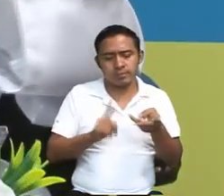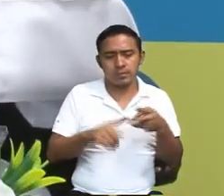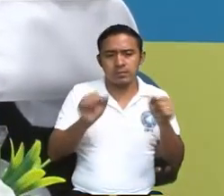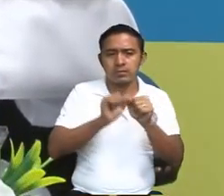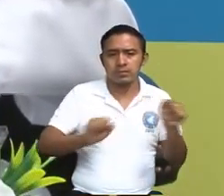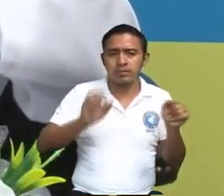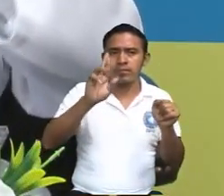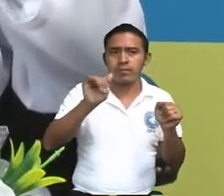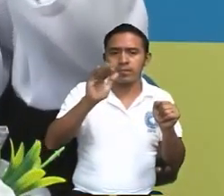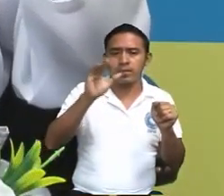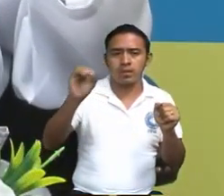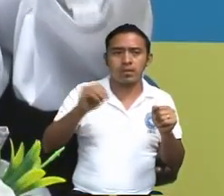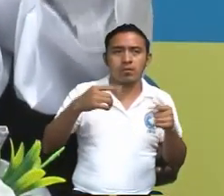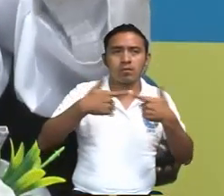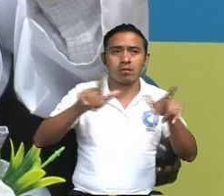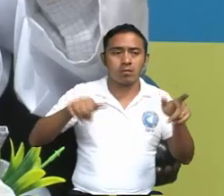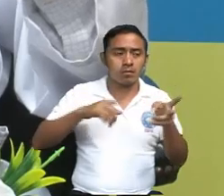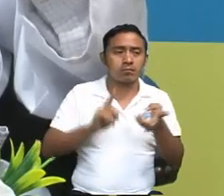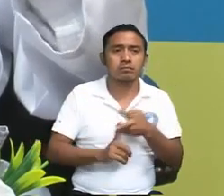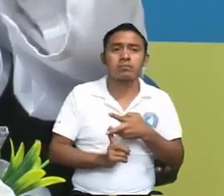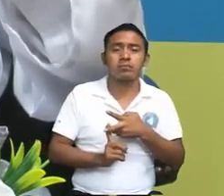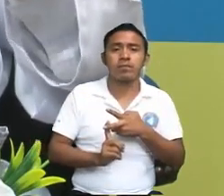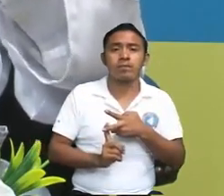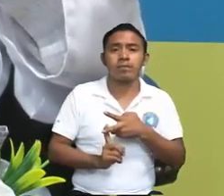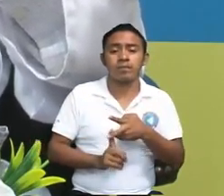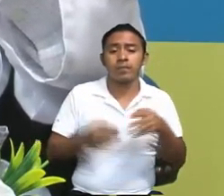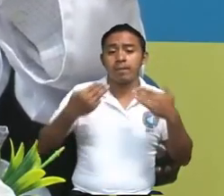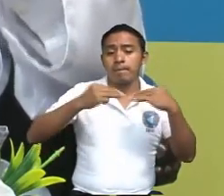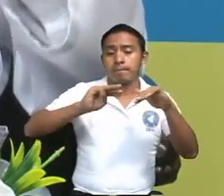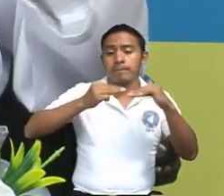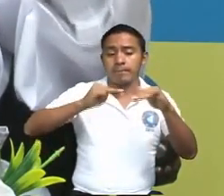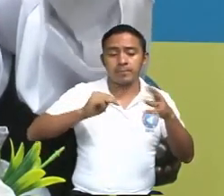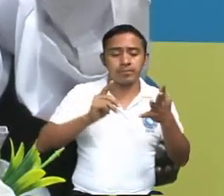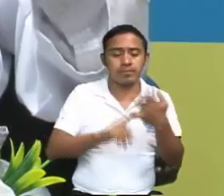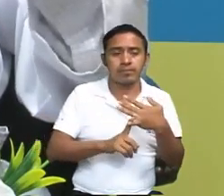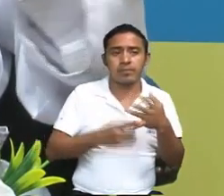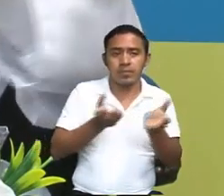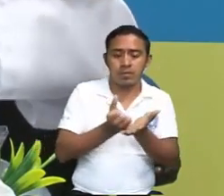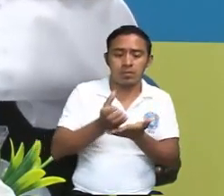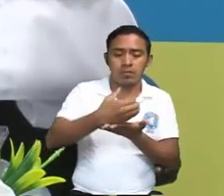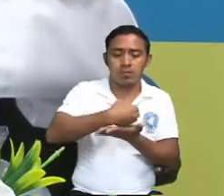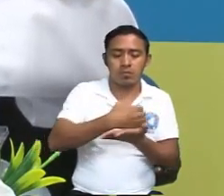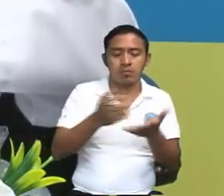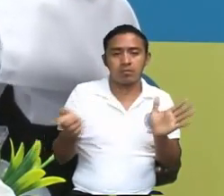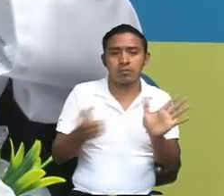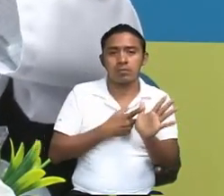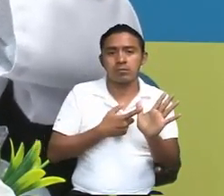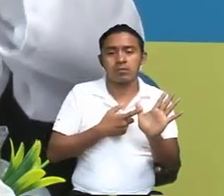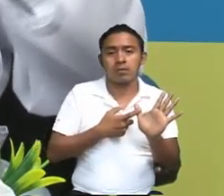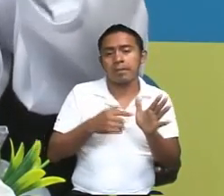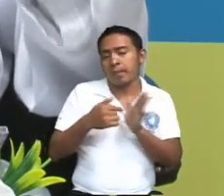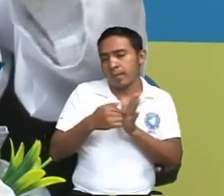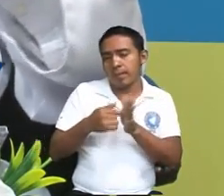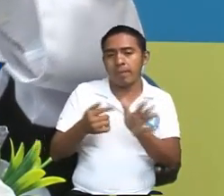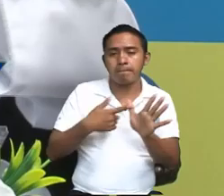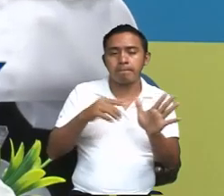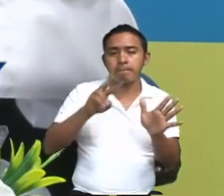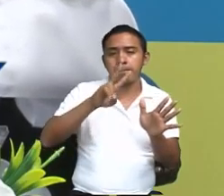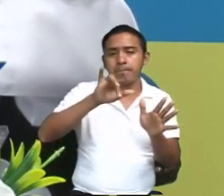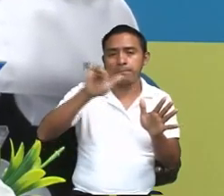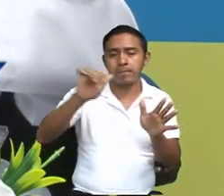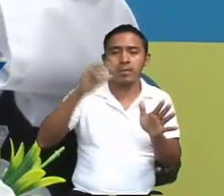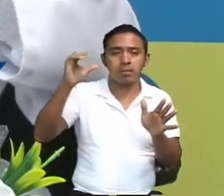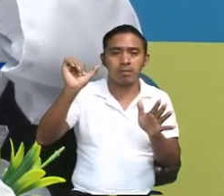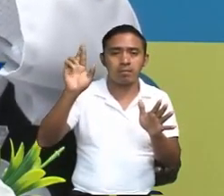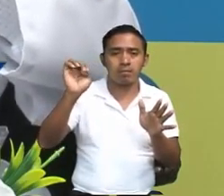Francisco Libre, tenemos Matiare, El Crucero, voy a aportarle ejemplo, Villa El Carmen,